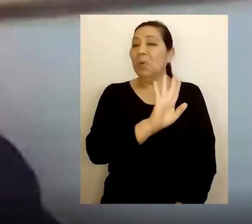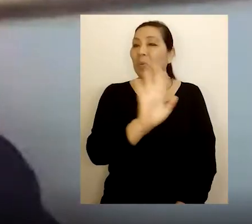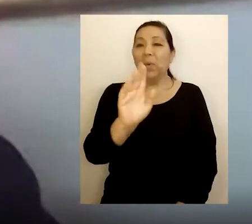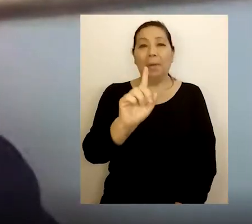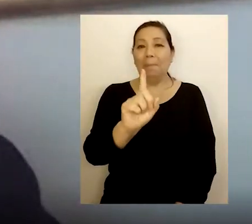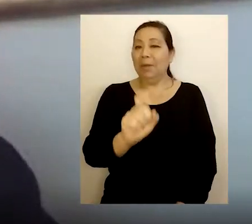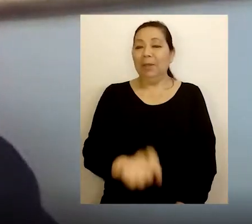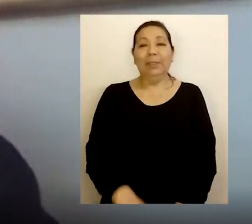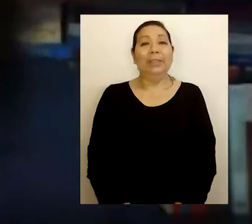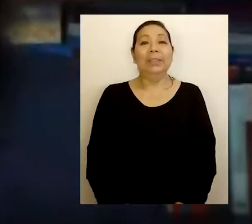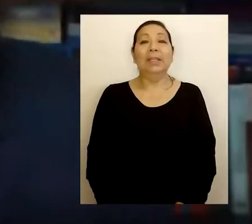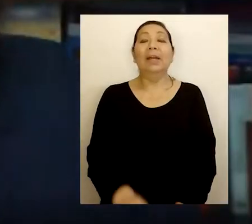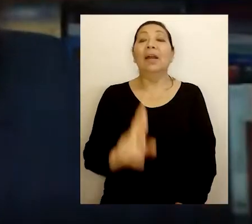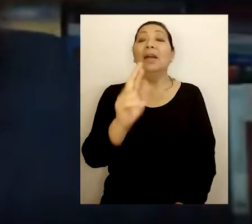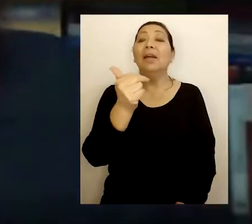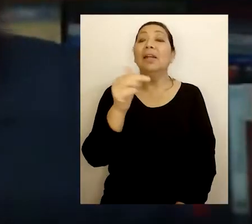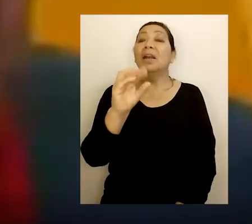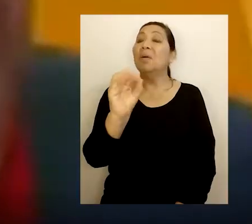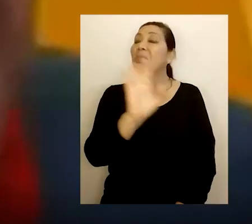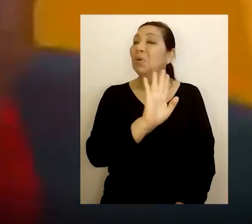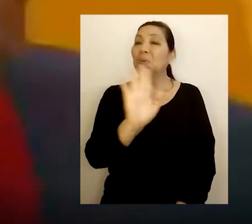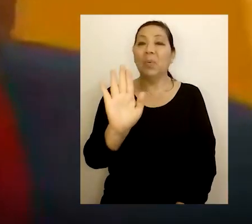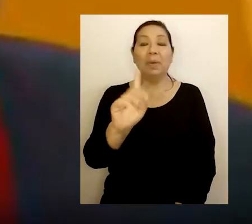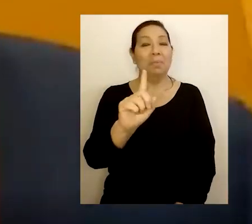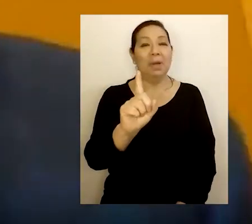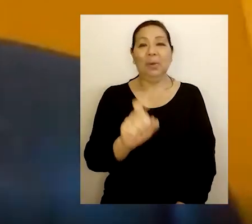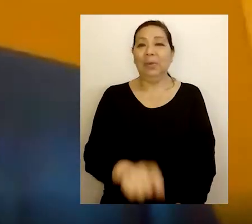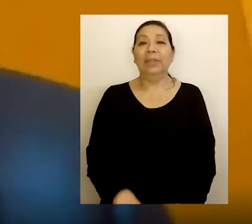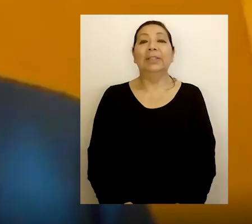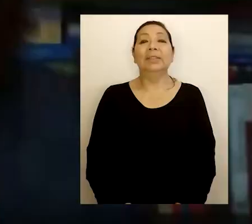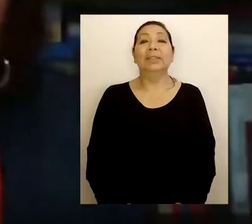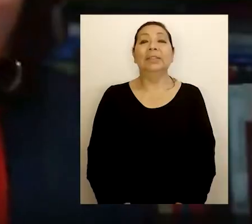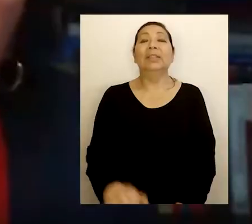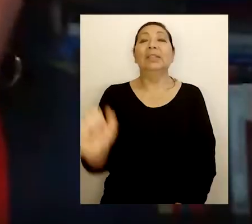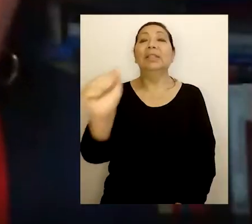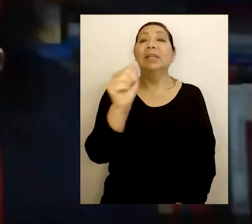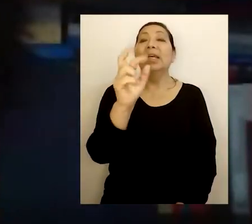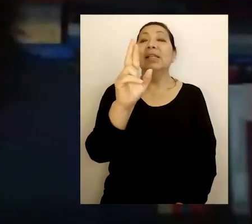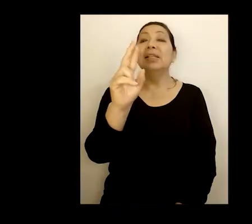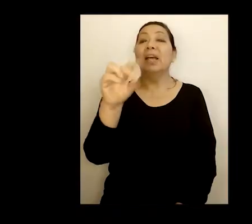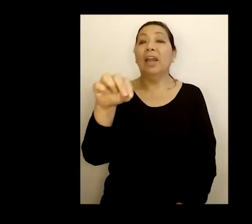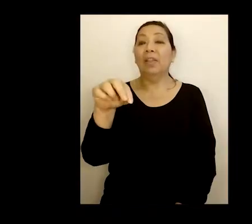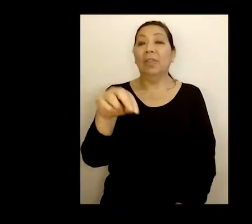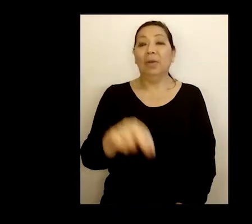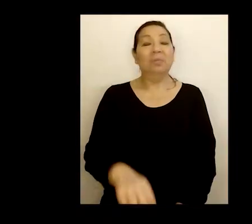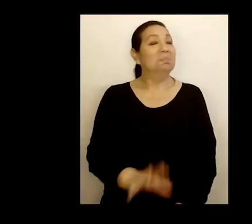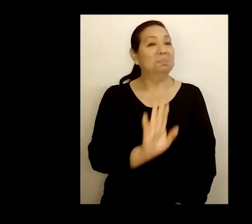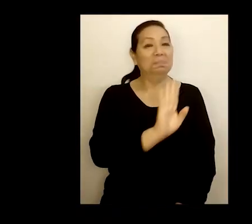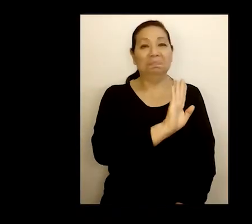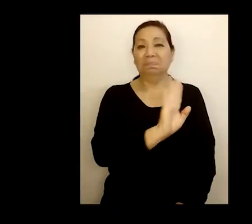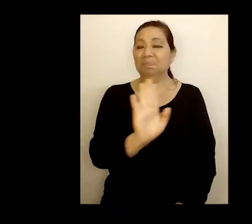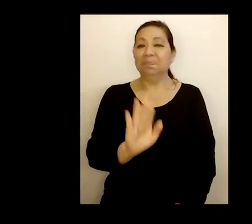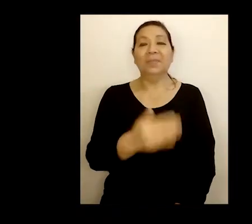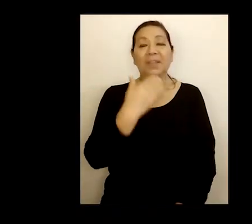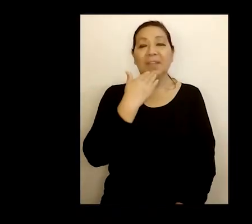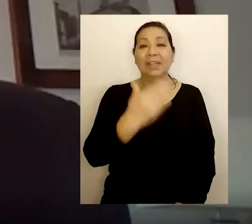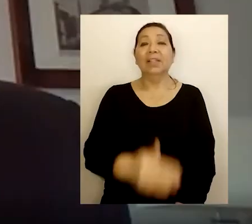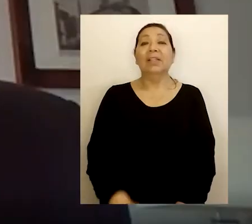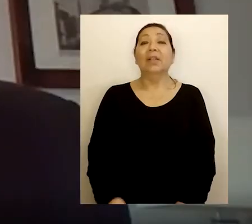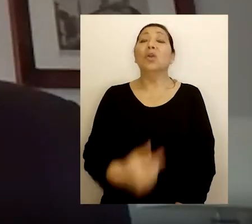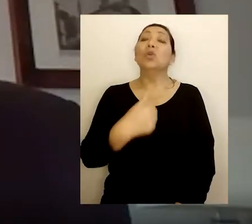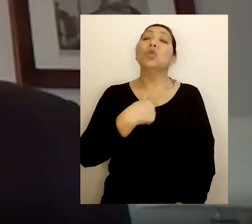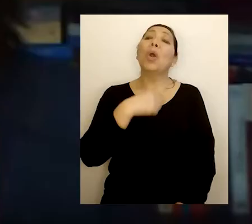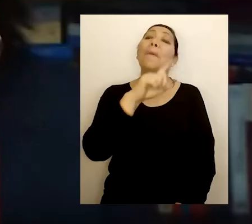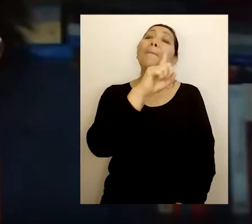preguntas de mi parte. Magistrado Ramos. No hay preguntas, señora presidenta. Magistrado Sardón. No tengo preguntas, gracias. Bueno, yo